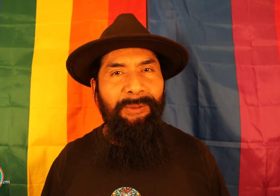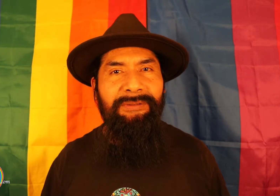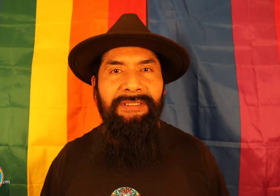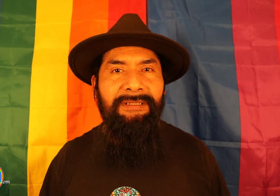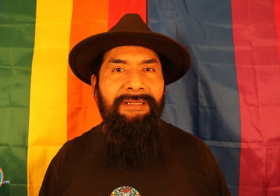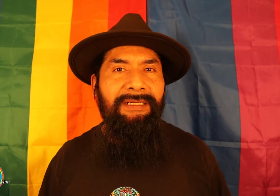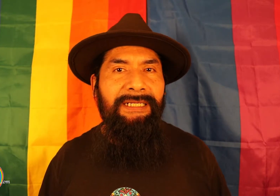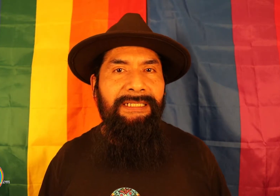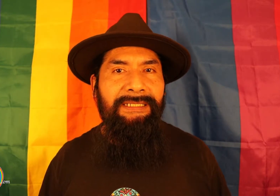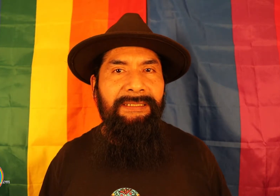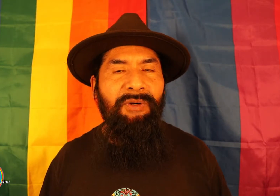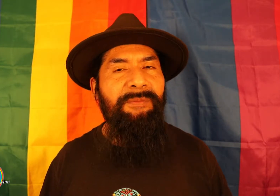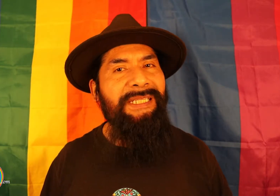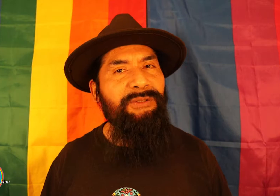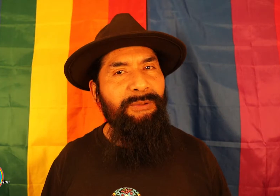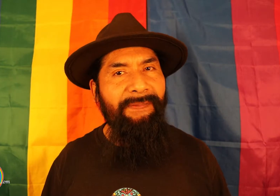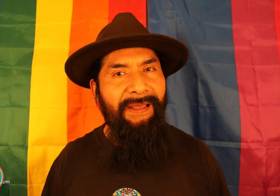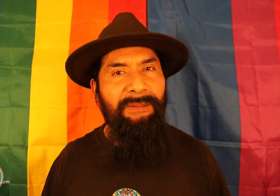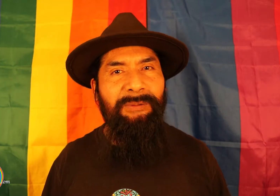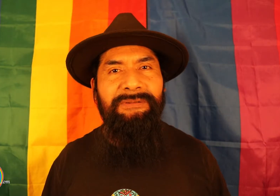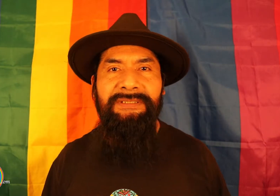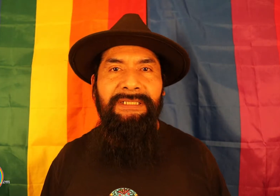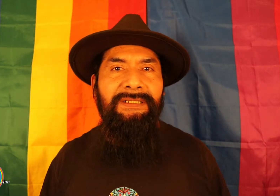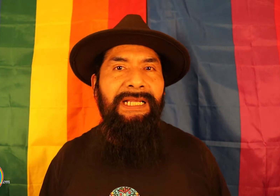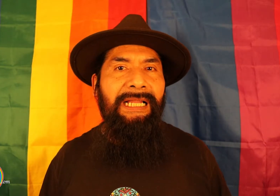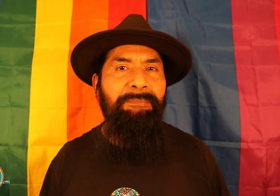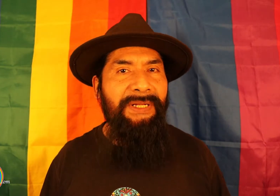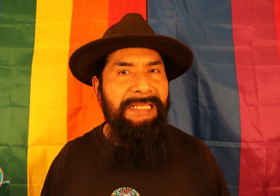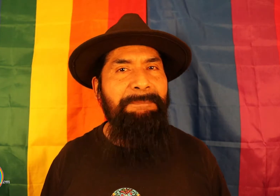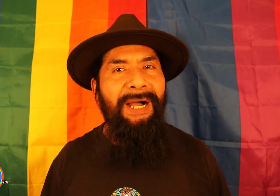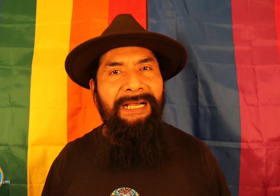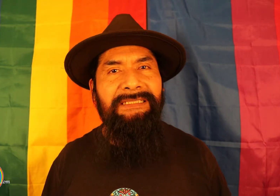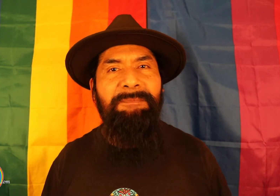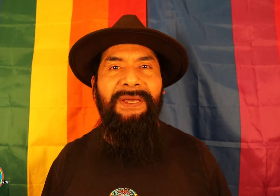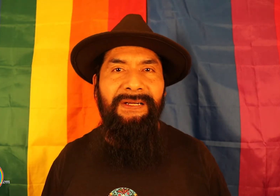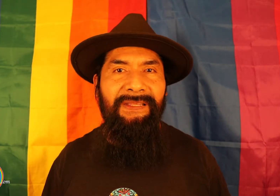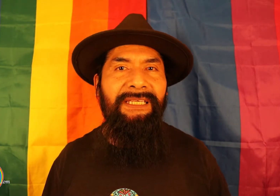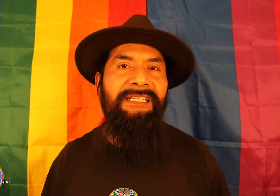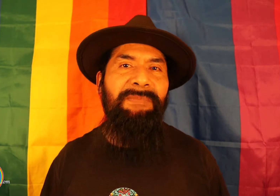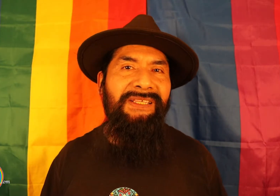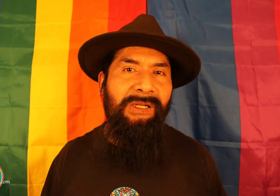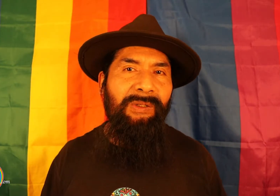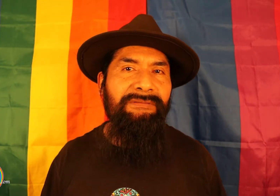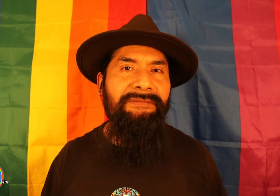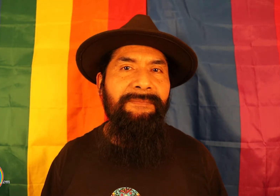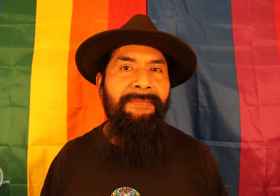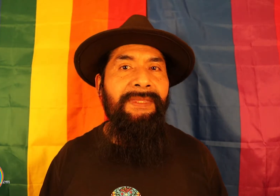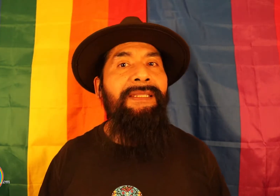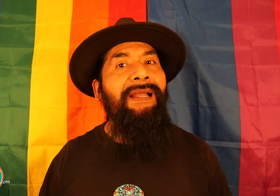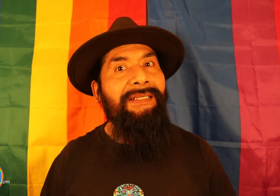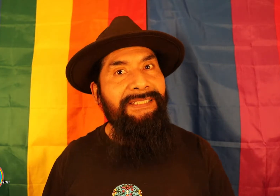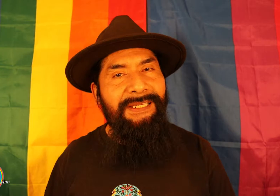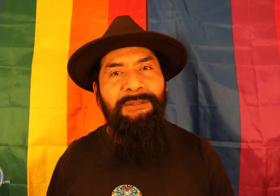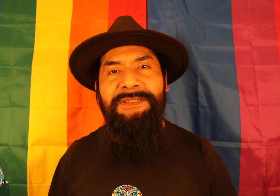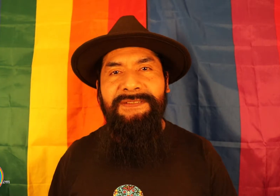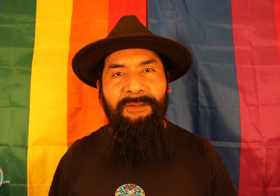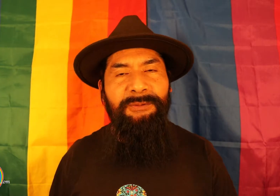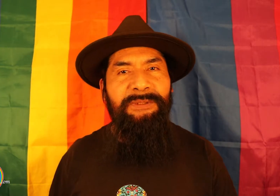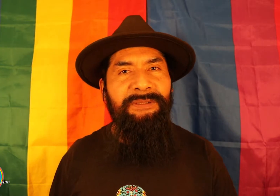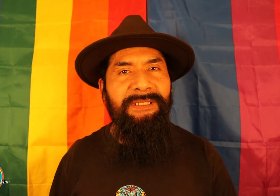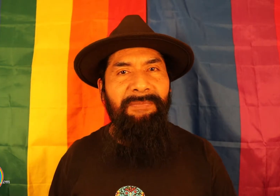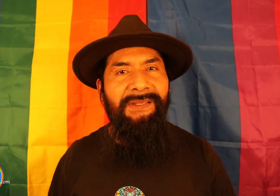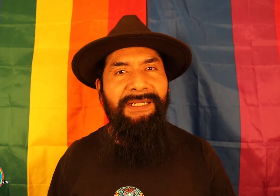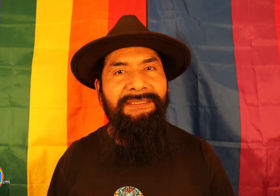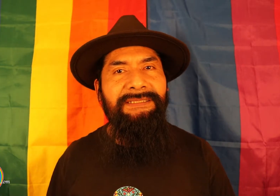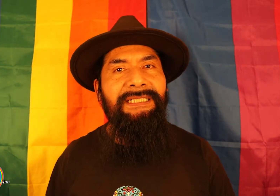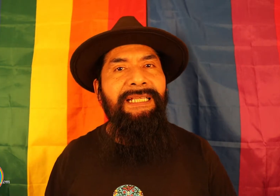partido Movimiento Ciudadano, al PRI, PAN y PRD en México, aquí en los Estados